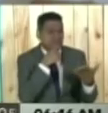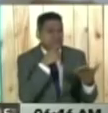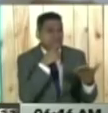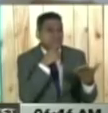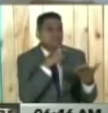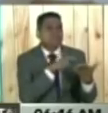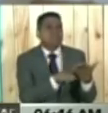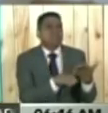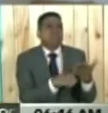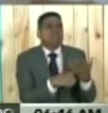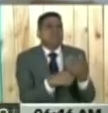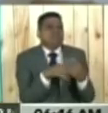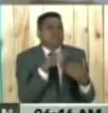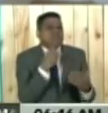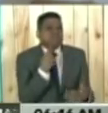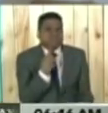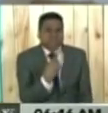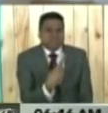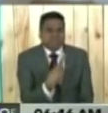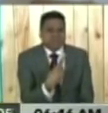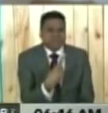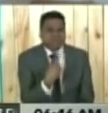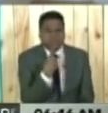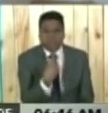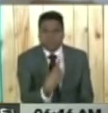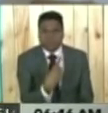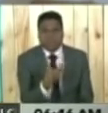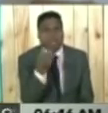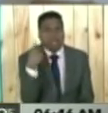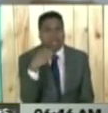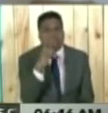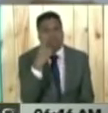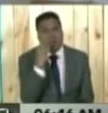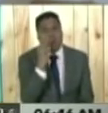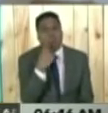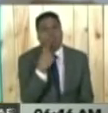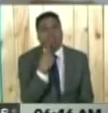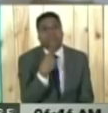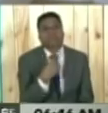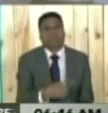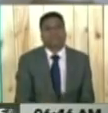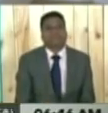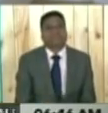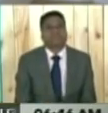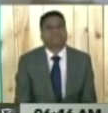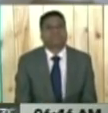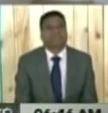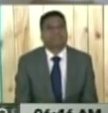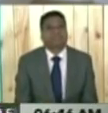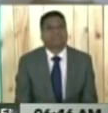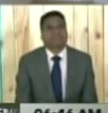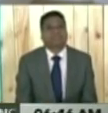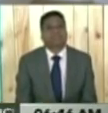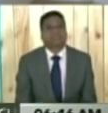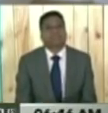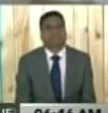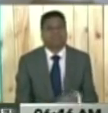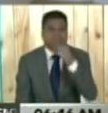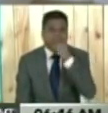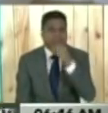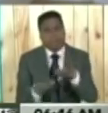Entonces, eso lo decía Hernán Escarrajal y nosotros lo invitamos a la conversa necesaria en Movilnet. Y,